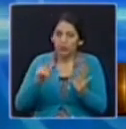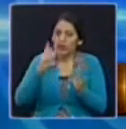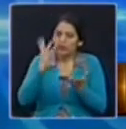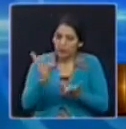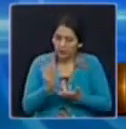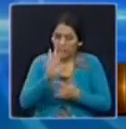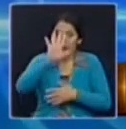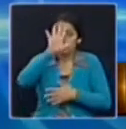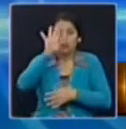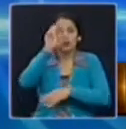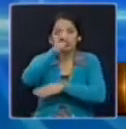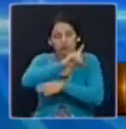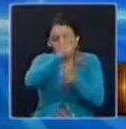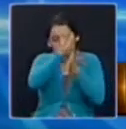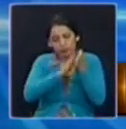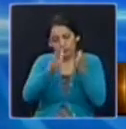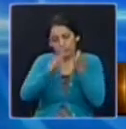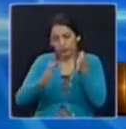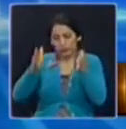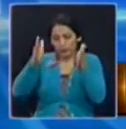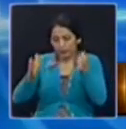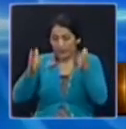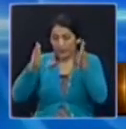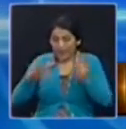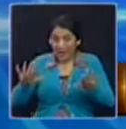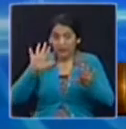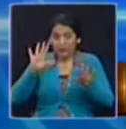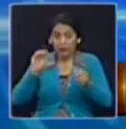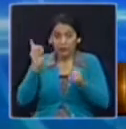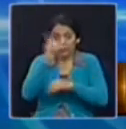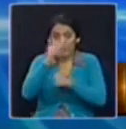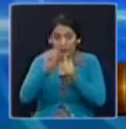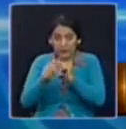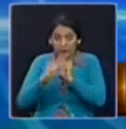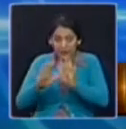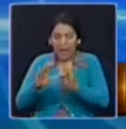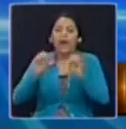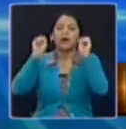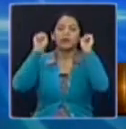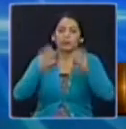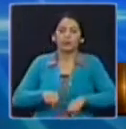porque los últimos minutos cualquiera de las partes puede